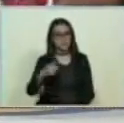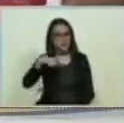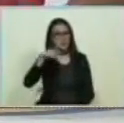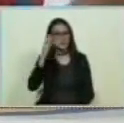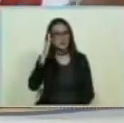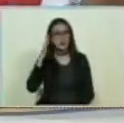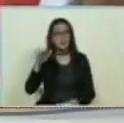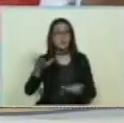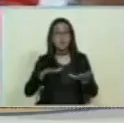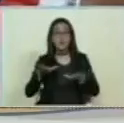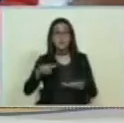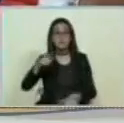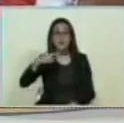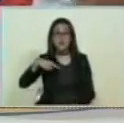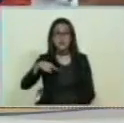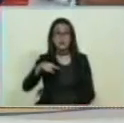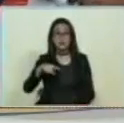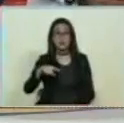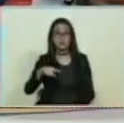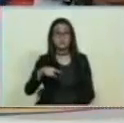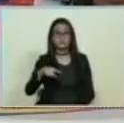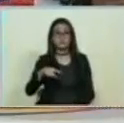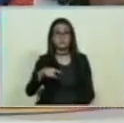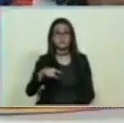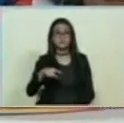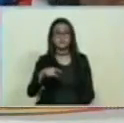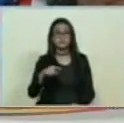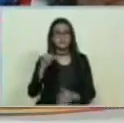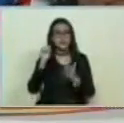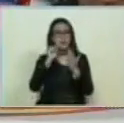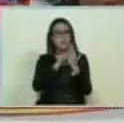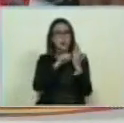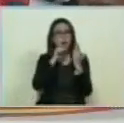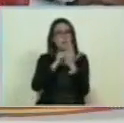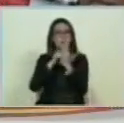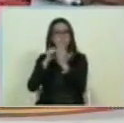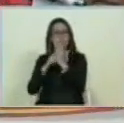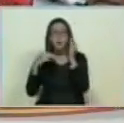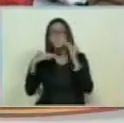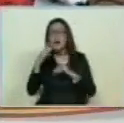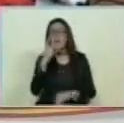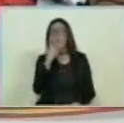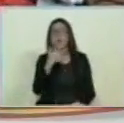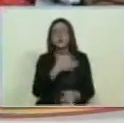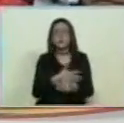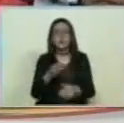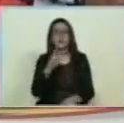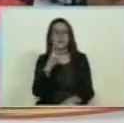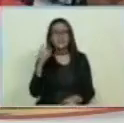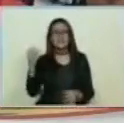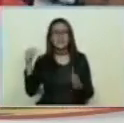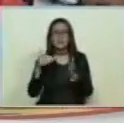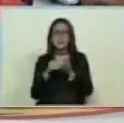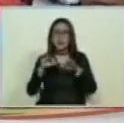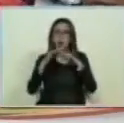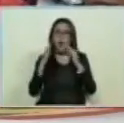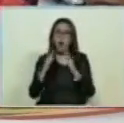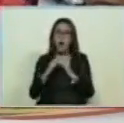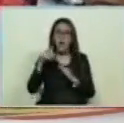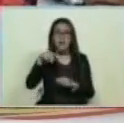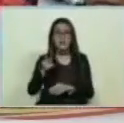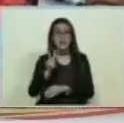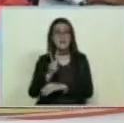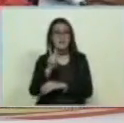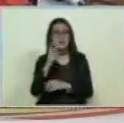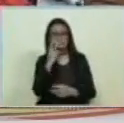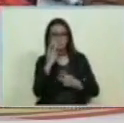este movimiento ha identificado, ha tocado las puertas de más de 4.300.000 hogares. Aquí en La Beca